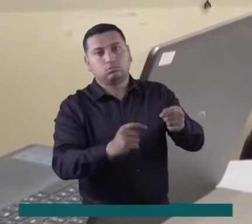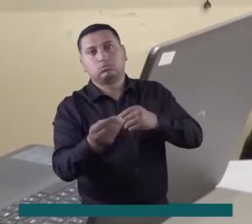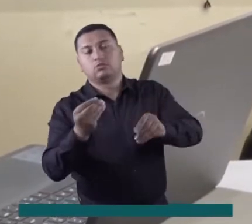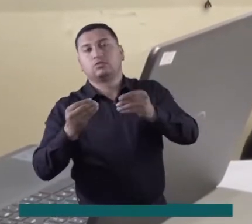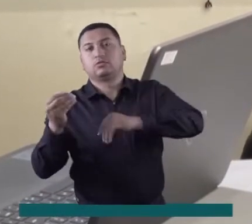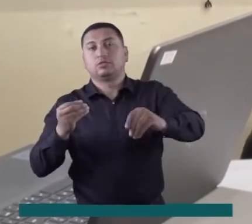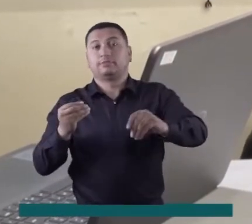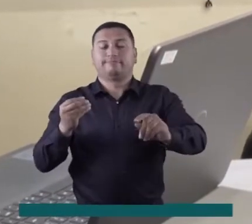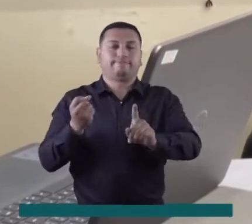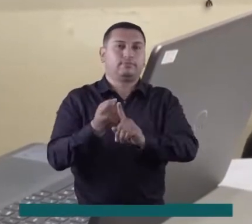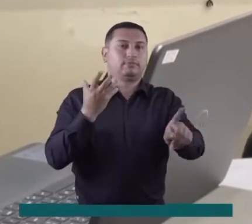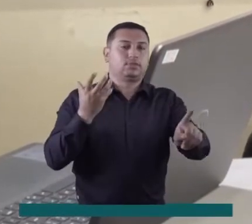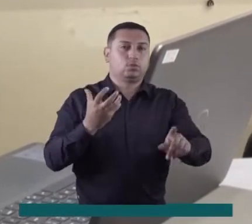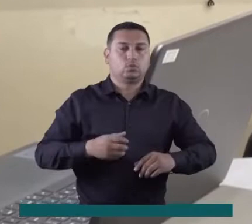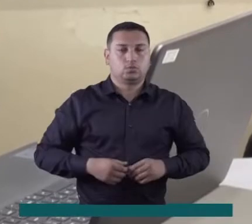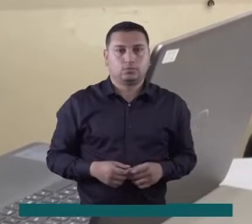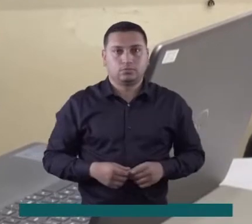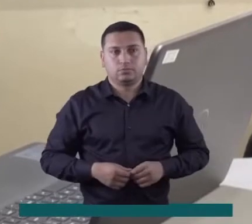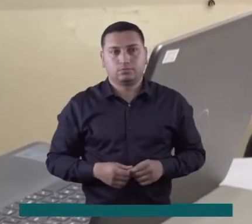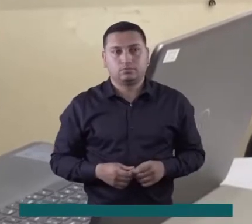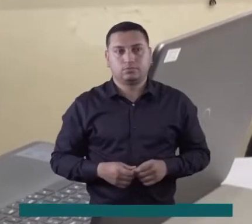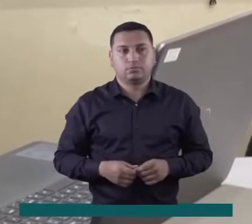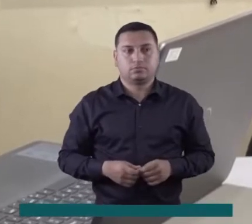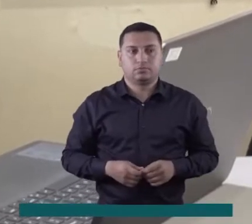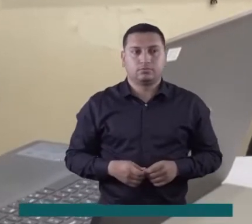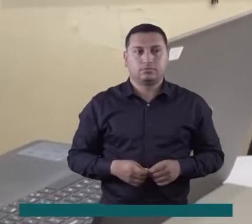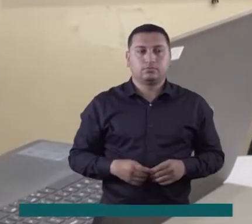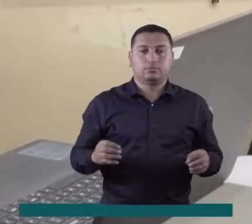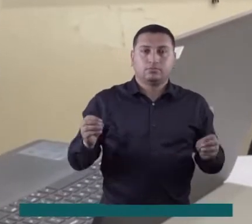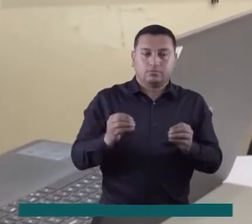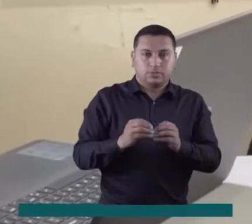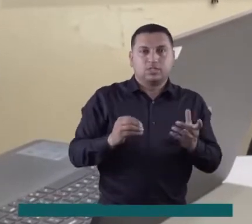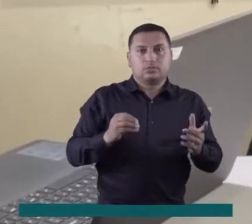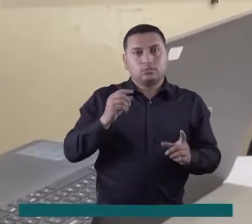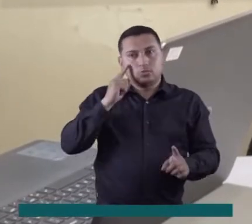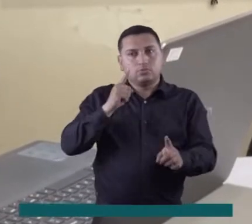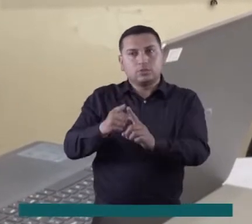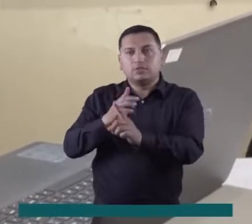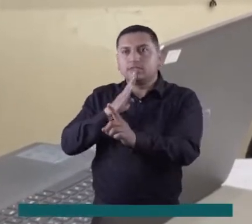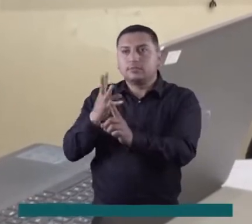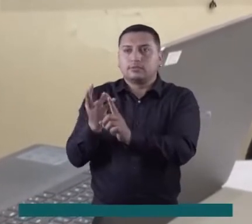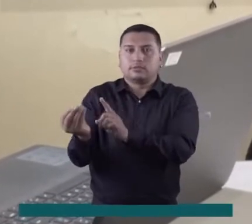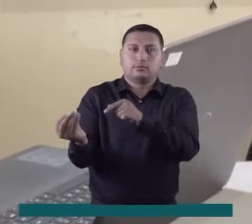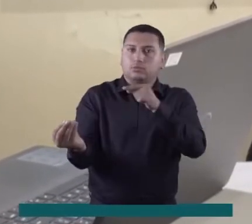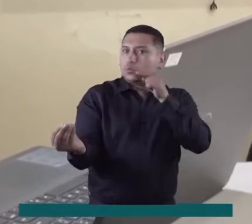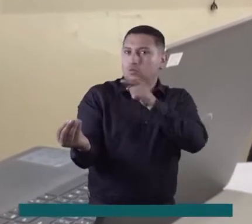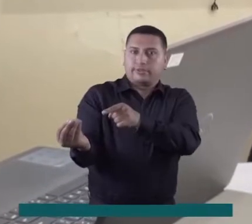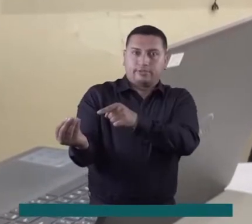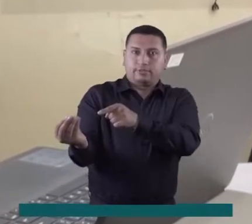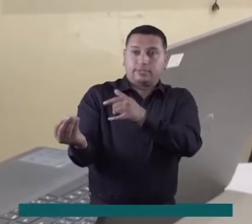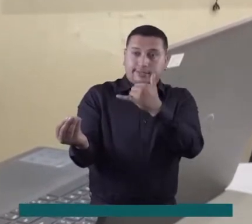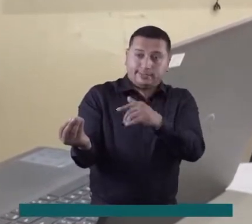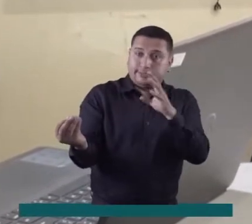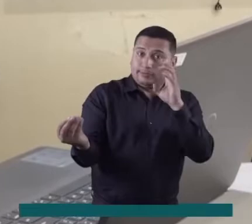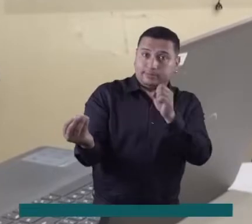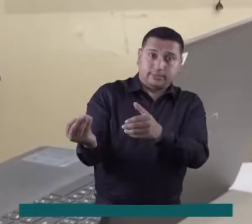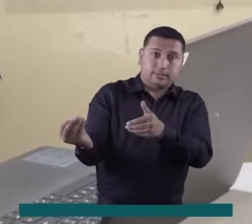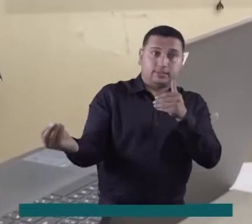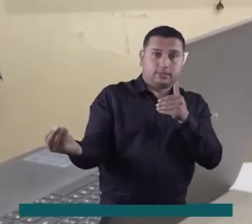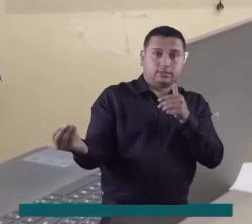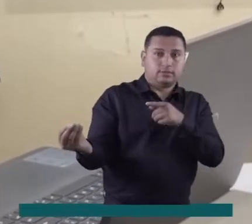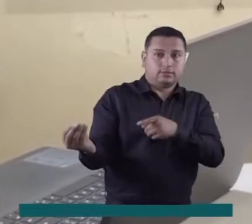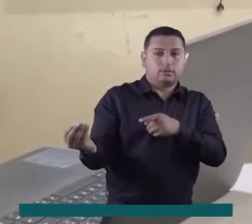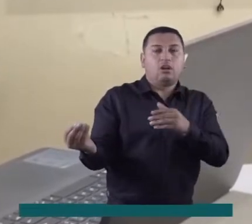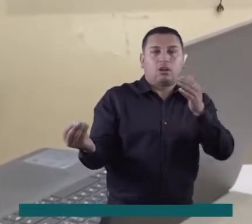impacto en ventas totalmente grandísimo. Segundo que todo, definir nuestro grupo objetivo. A través de definir ese mercado o ese nicho al que queremos